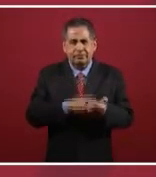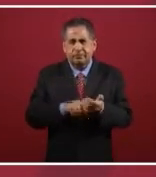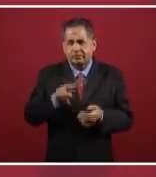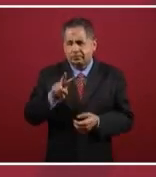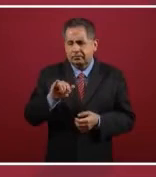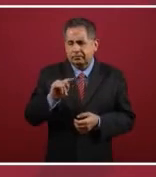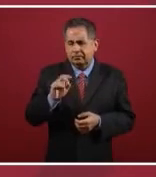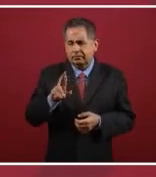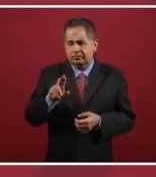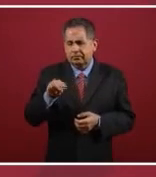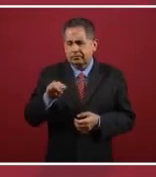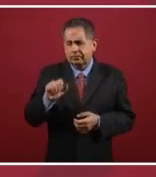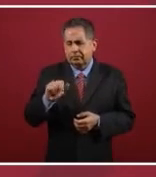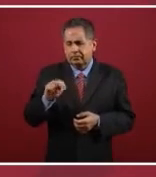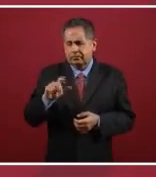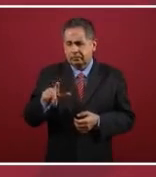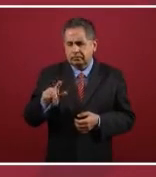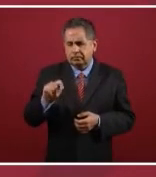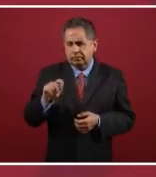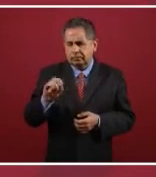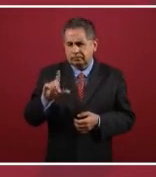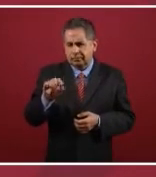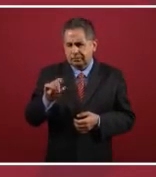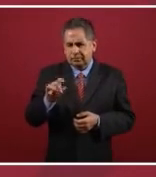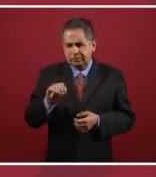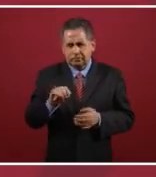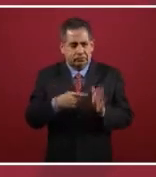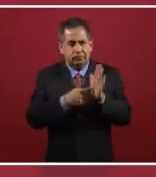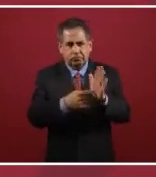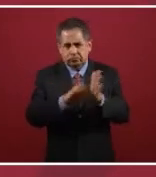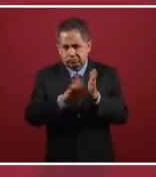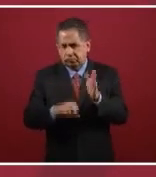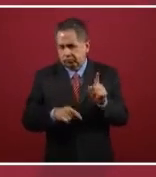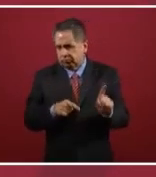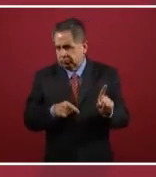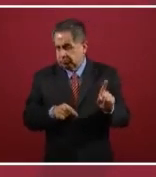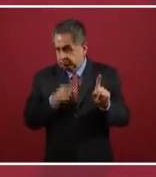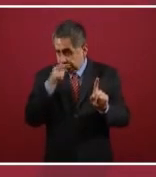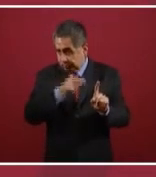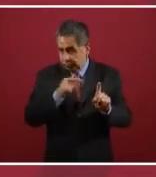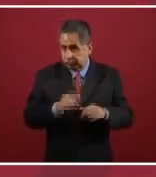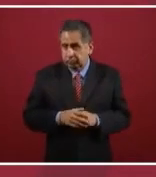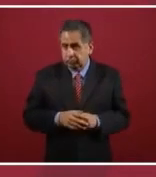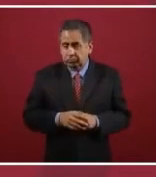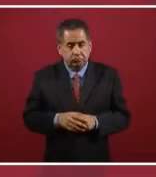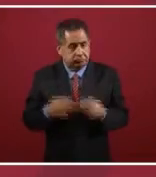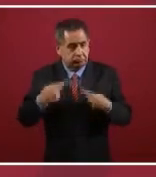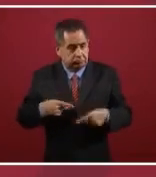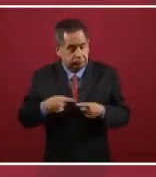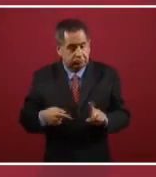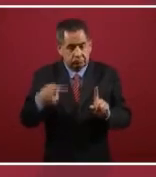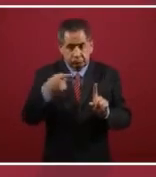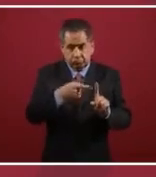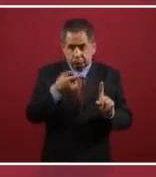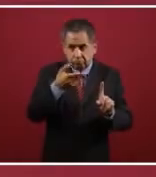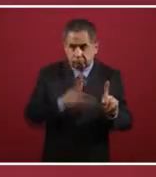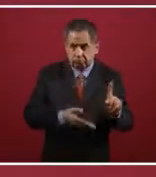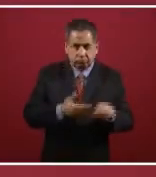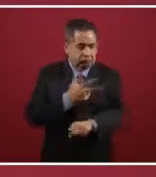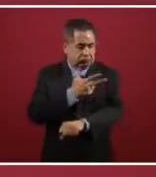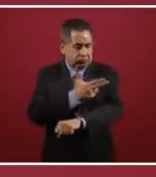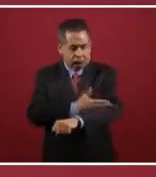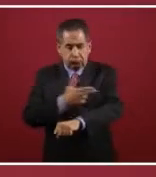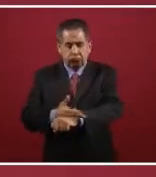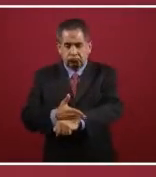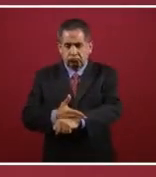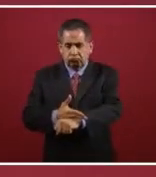toledo para poner un ejemplo resulta gente honesta